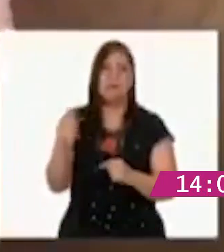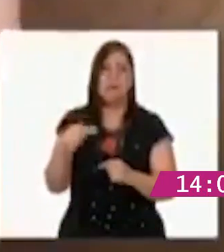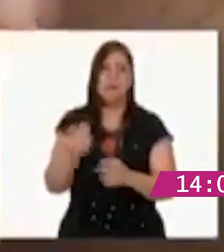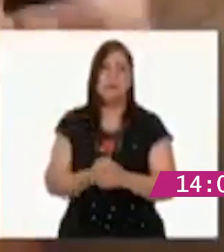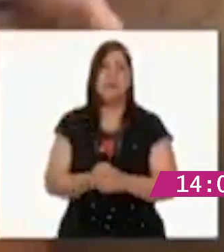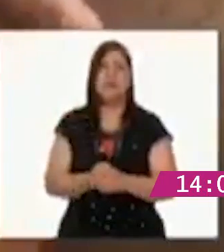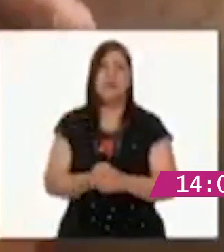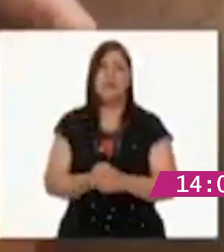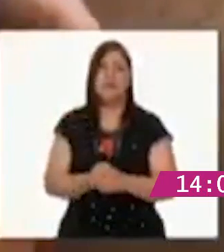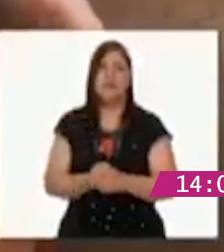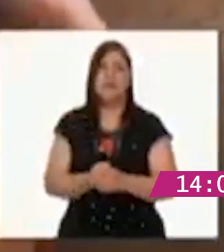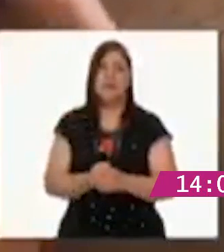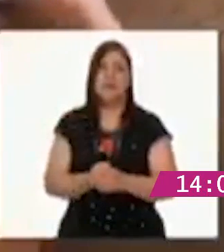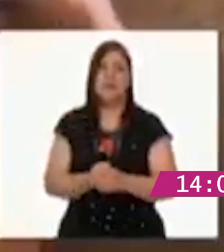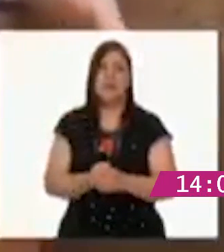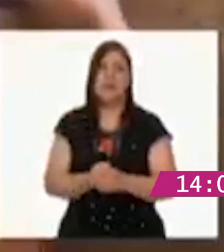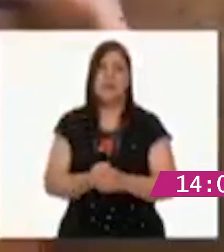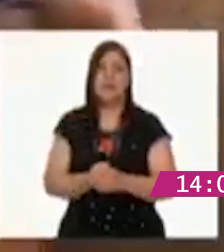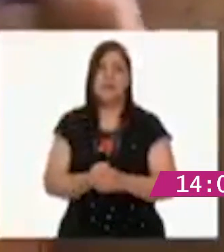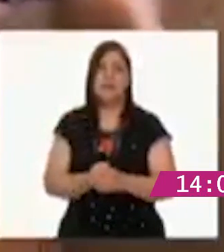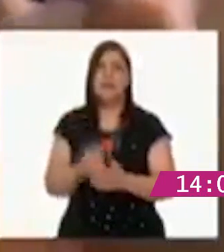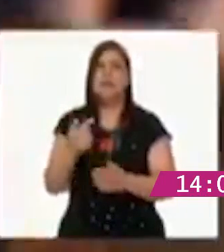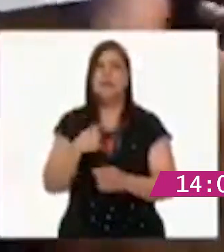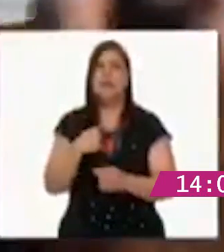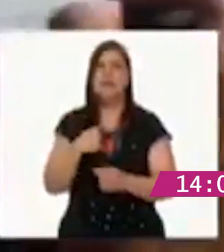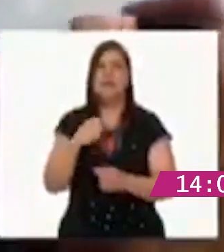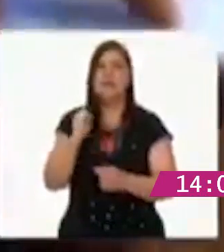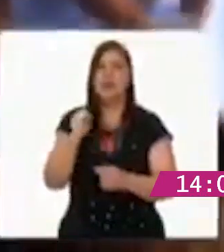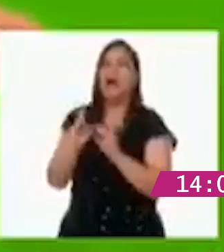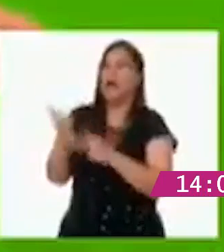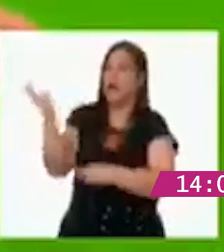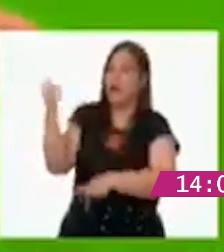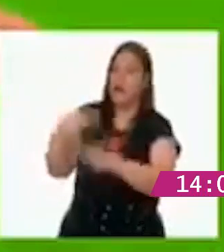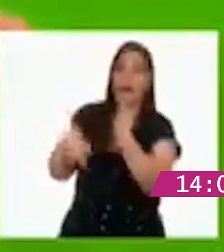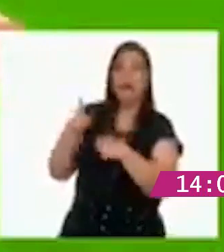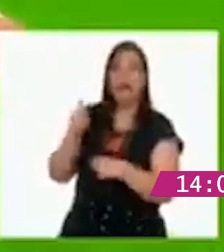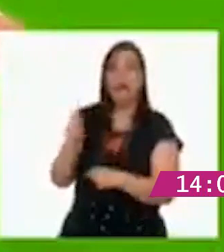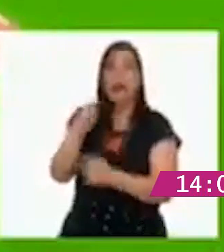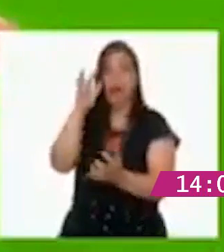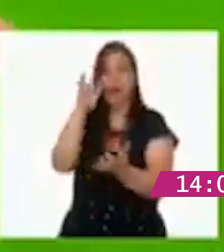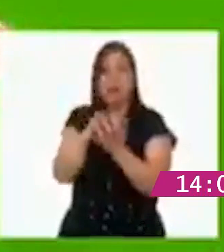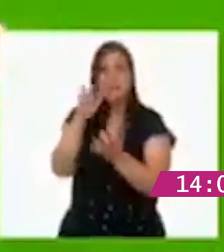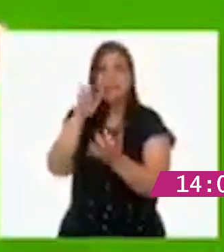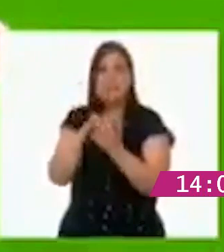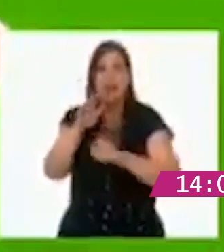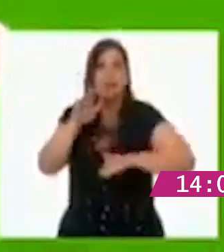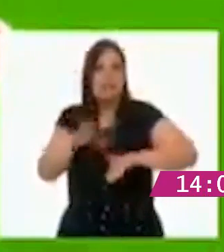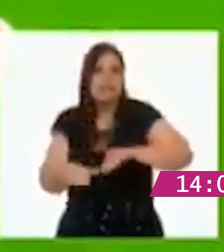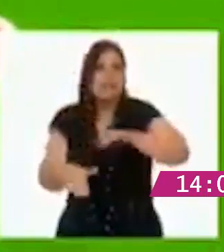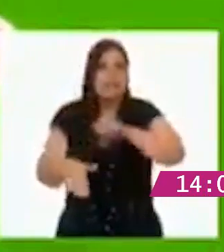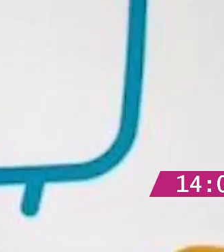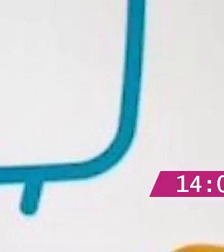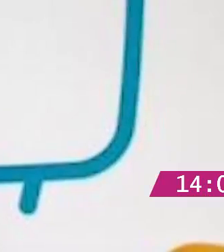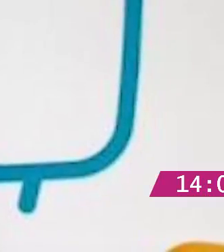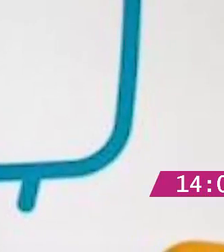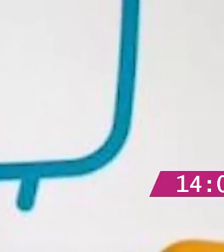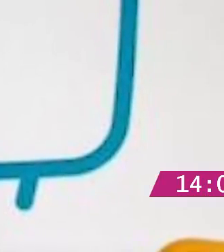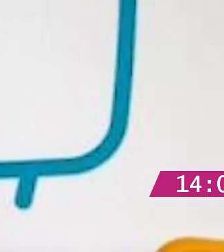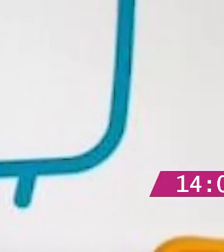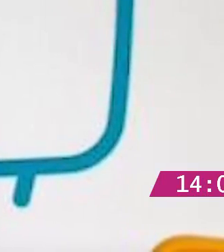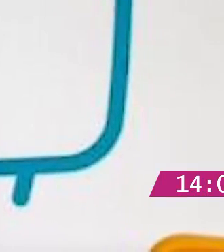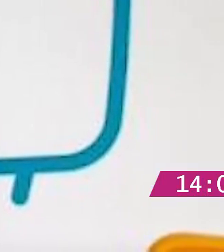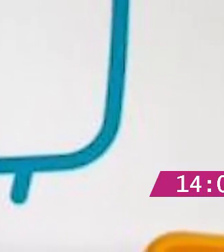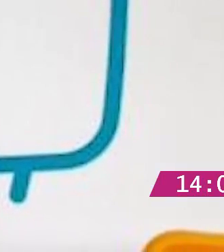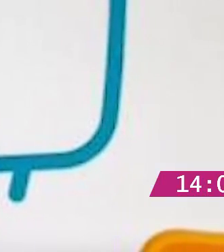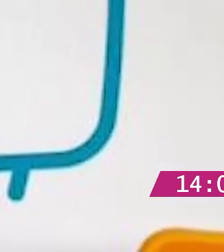televisión nunca fue el óptimo para la educación de los niños y niñas y adolescentes, por lo que como agrupación tomaron la decisión de implementar un modelo